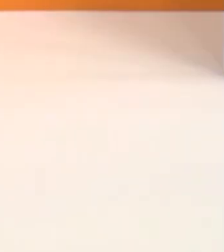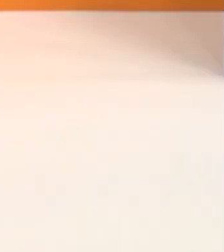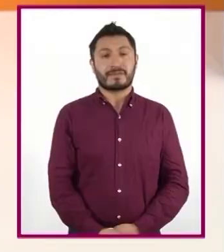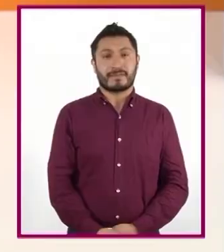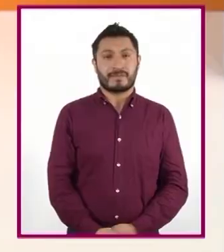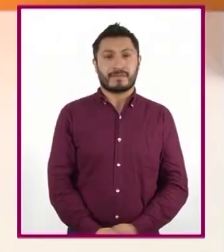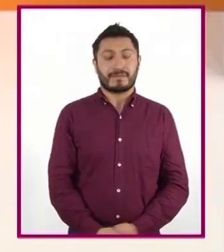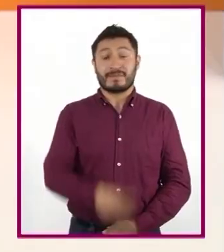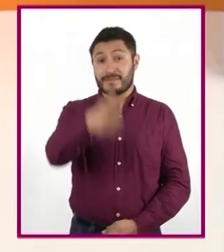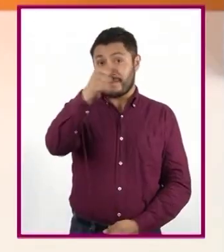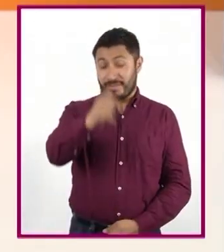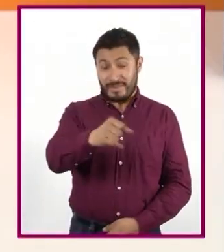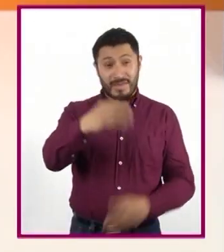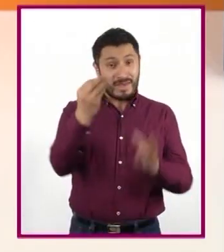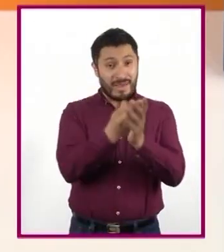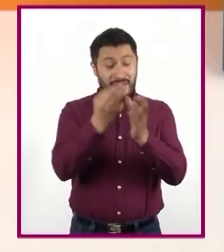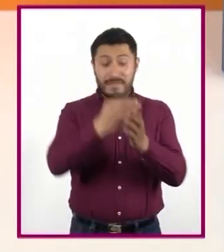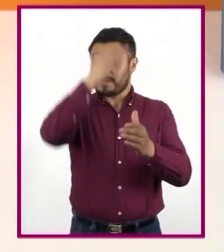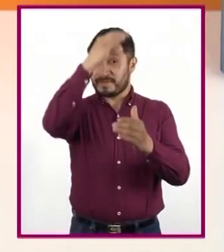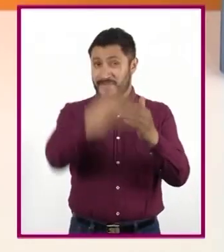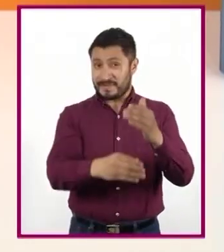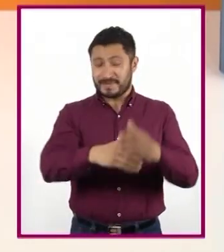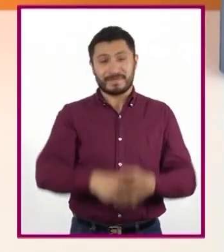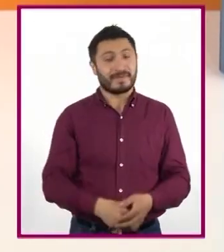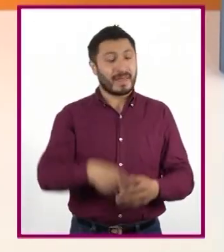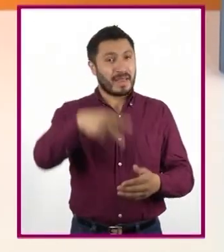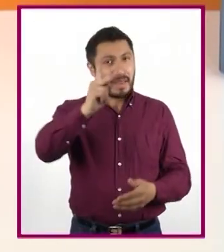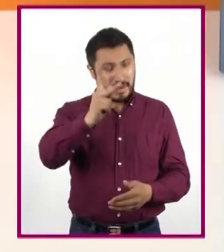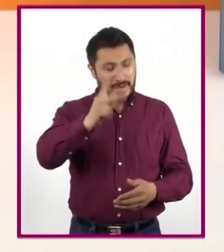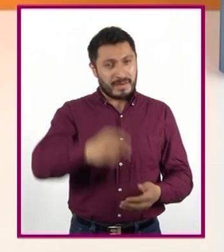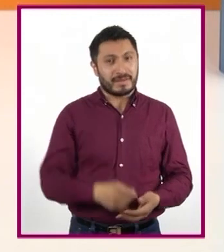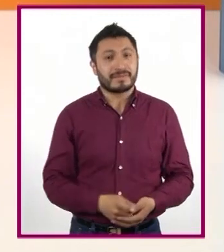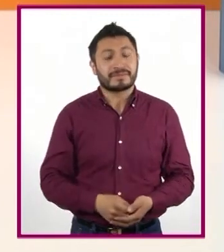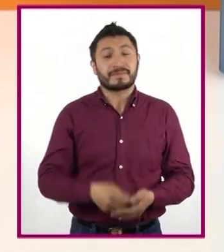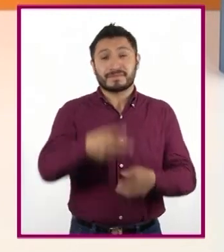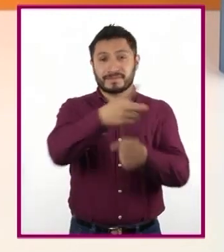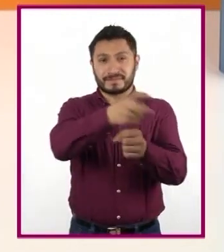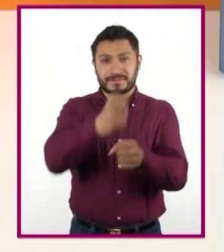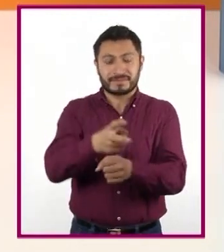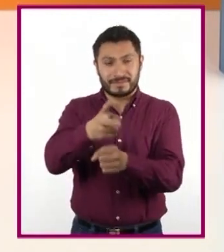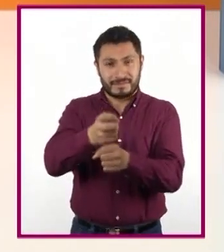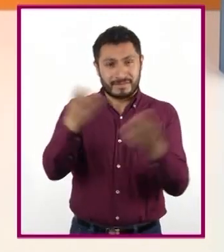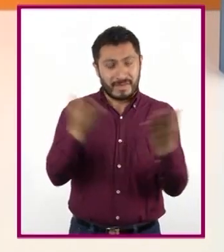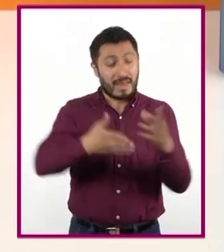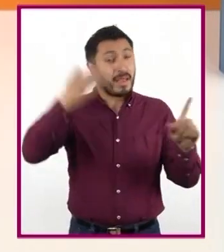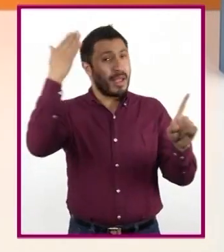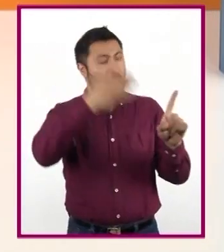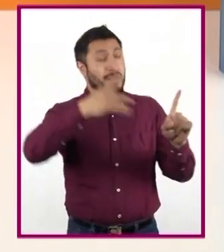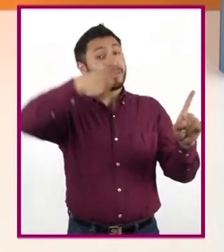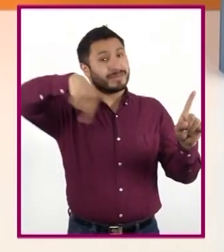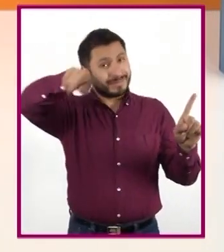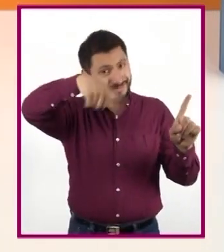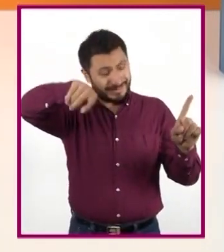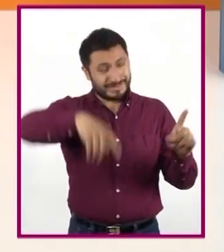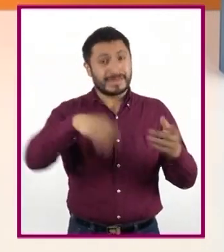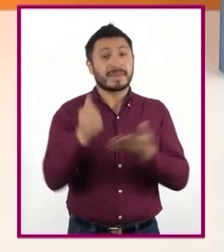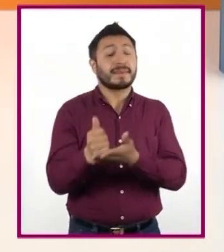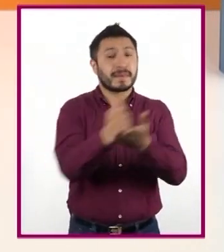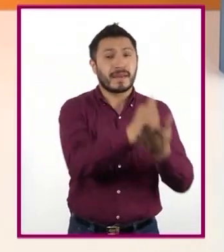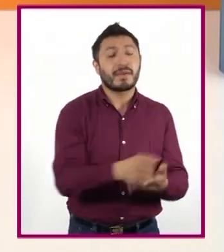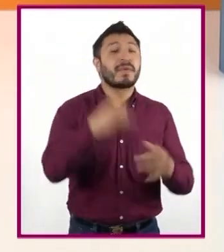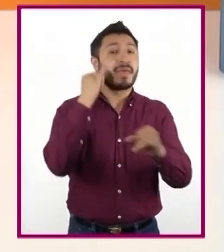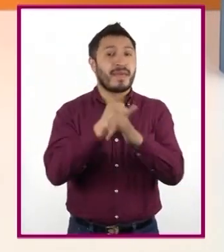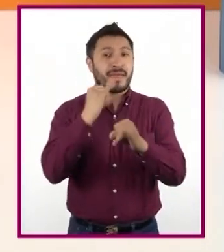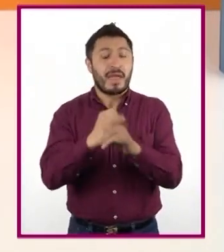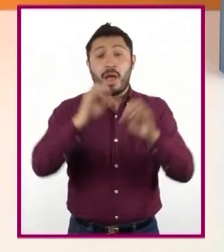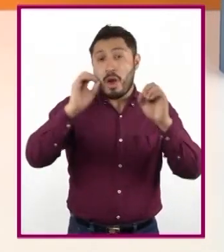Y así hemos llegado al final de la sesión. Pero antes de despedirnos, les invito a realizar un reto. Con ayuda del internet